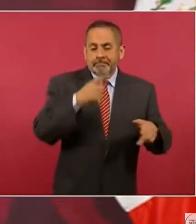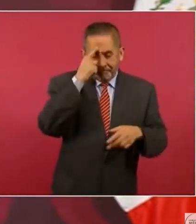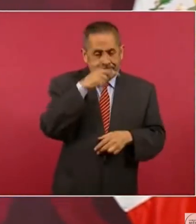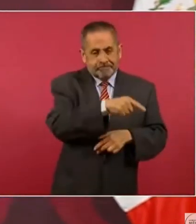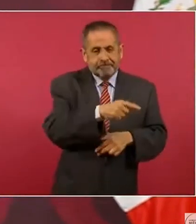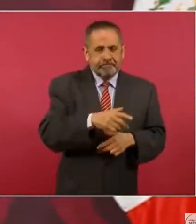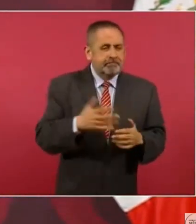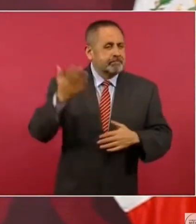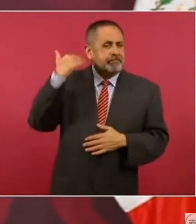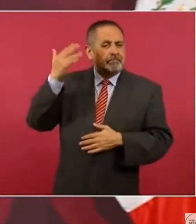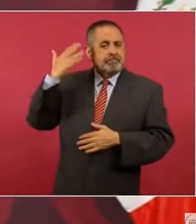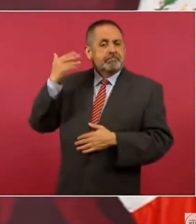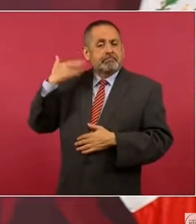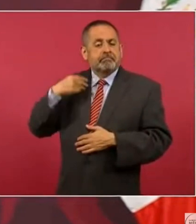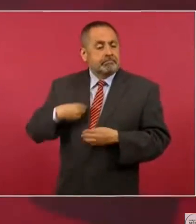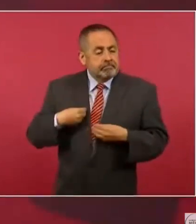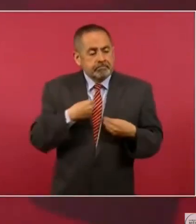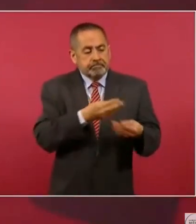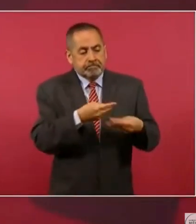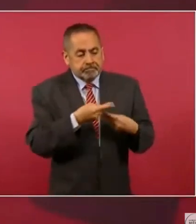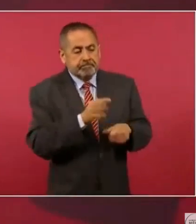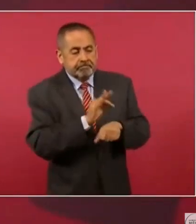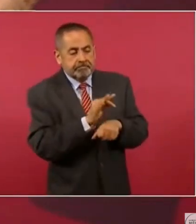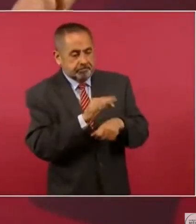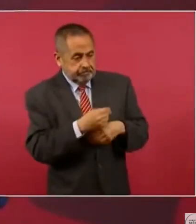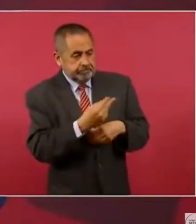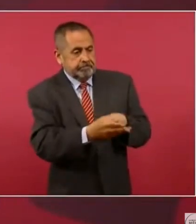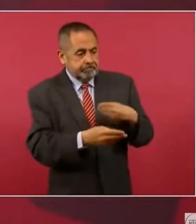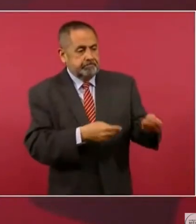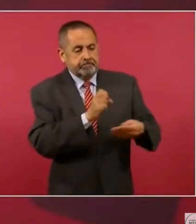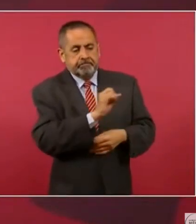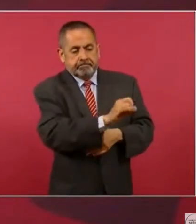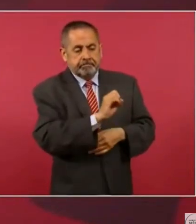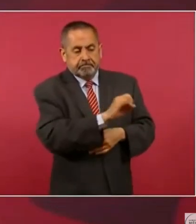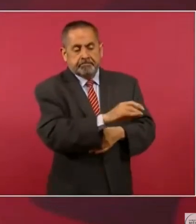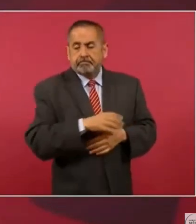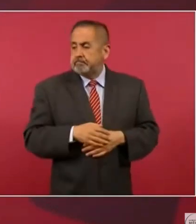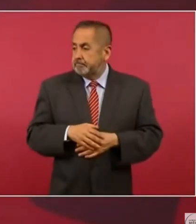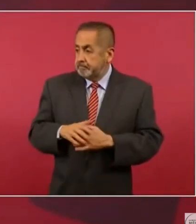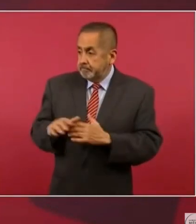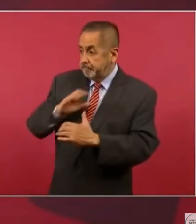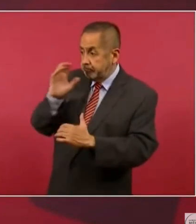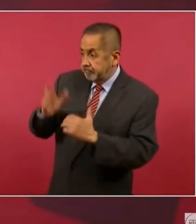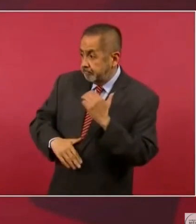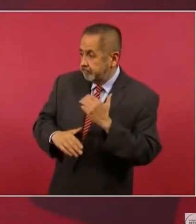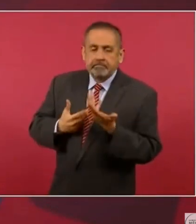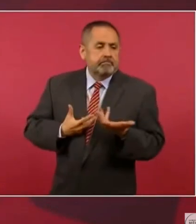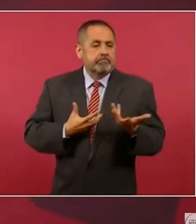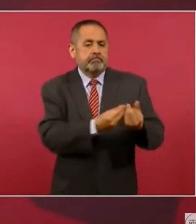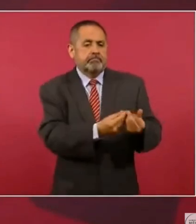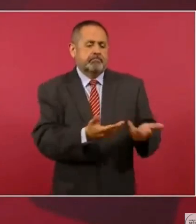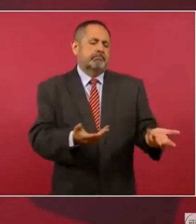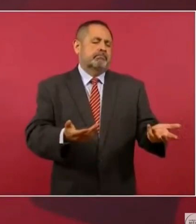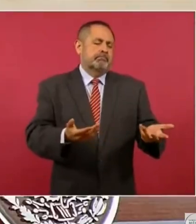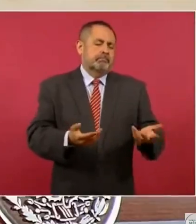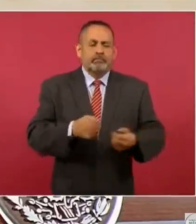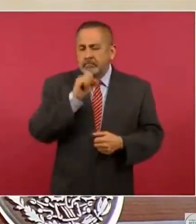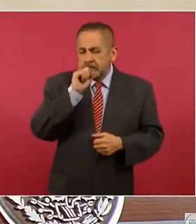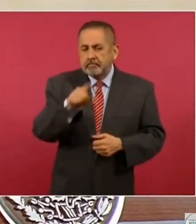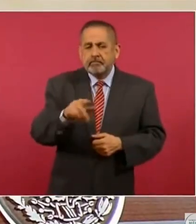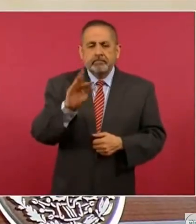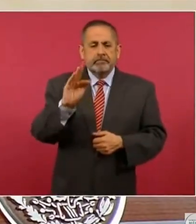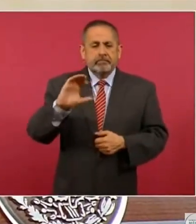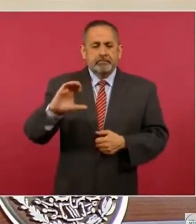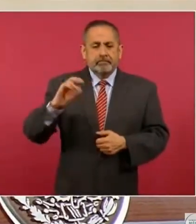se le entregó los ferrocarriles nacionales. O Calderón, que termina